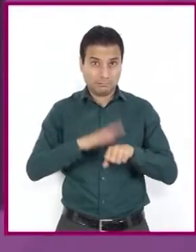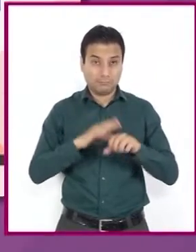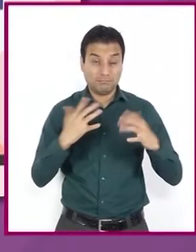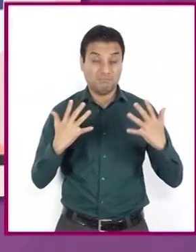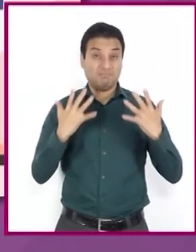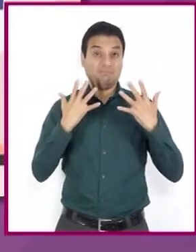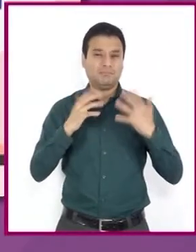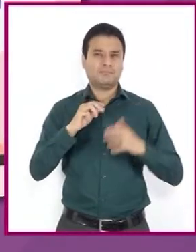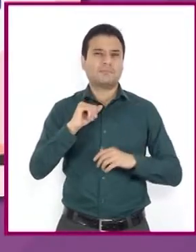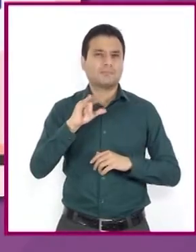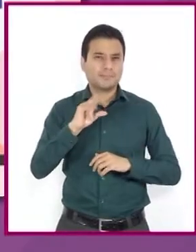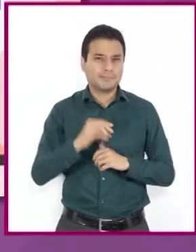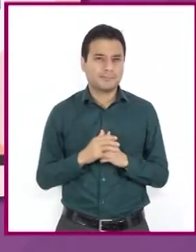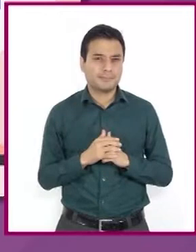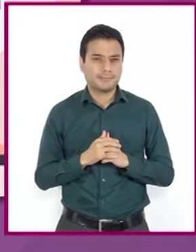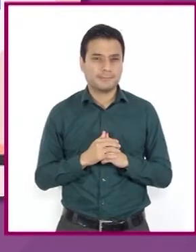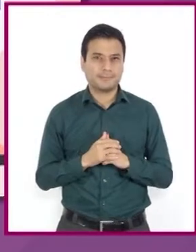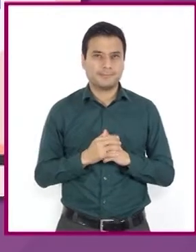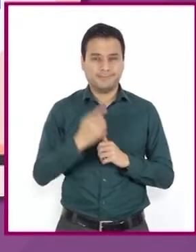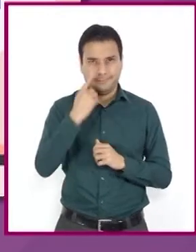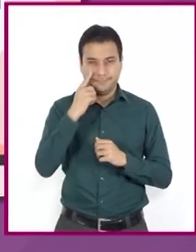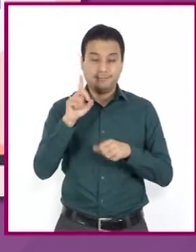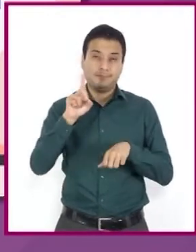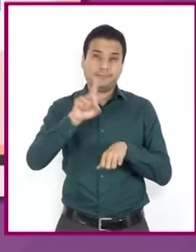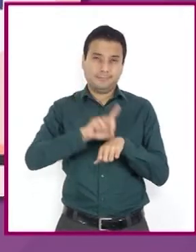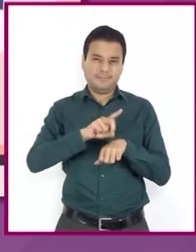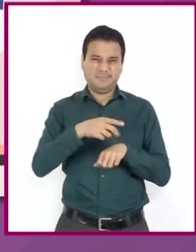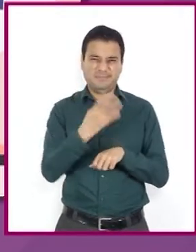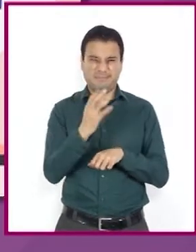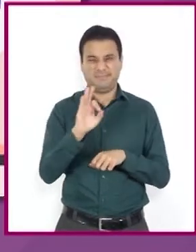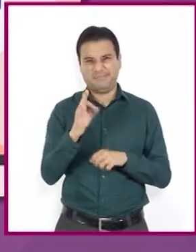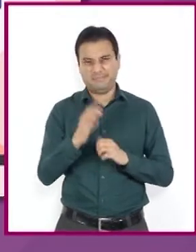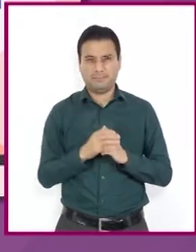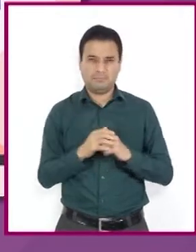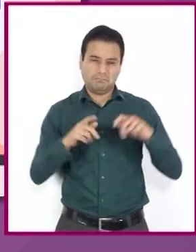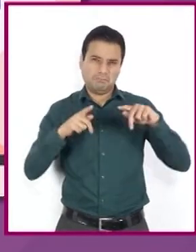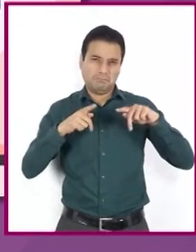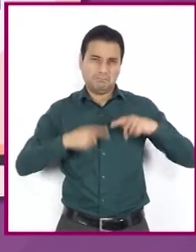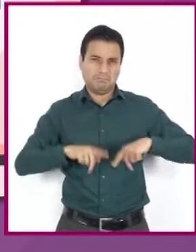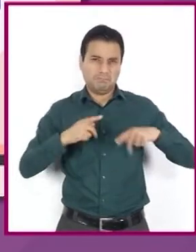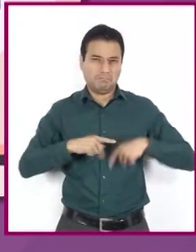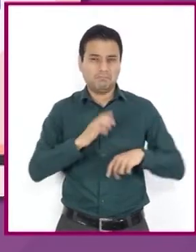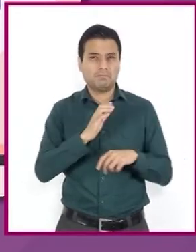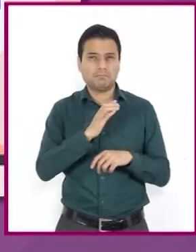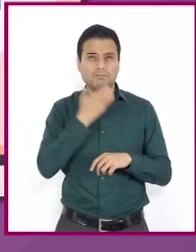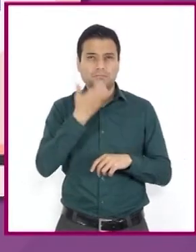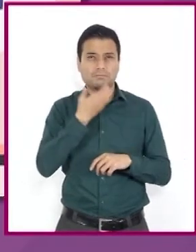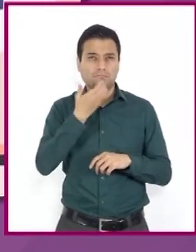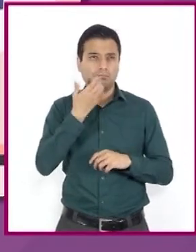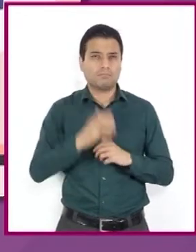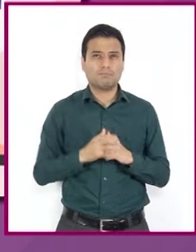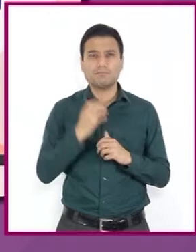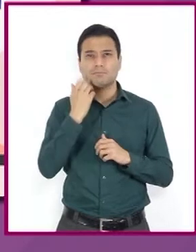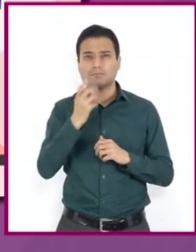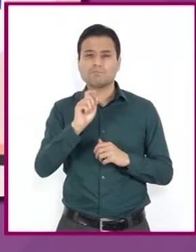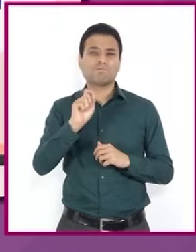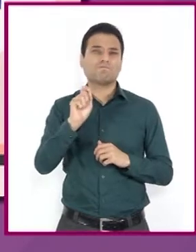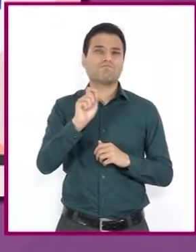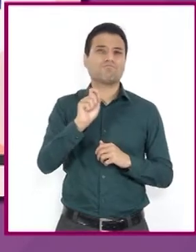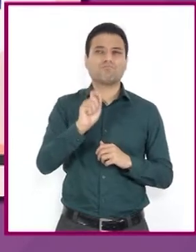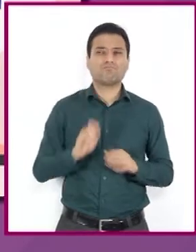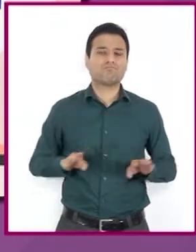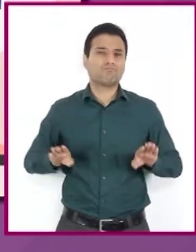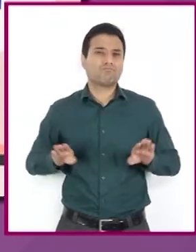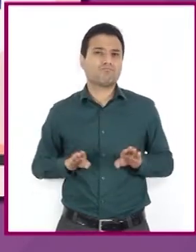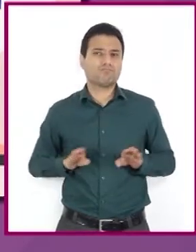Es notable que para el día de San Valentín, los narcisistas luchen por mantenerse comprometidos con sus parejas, en